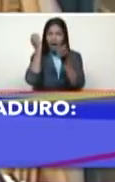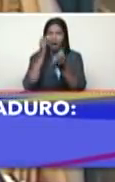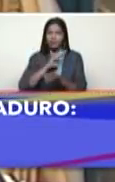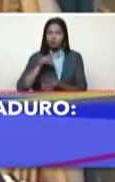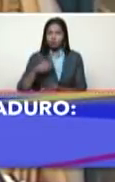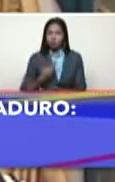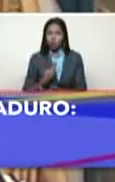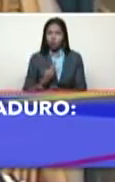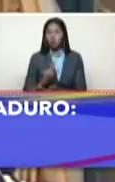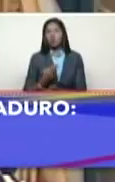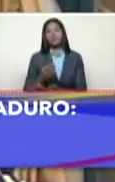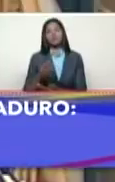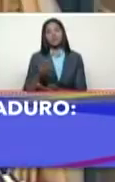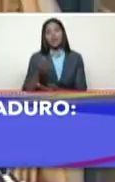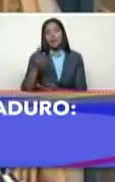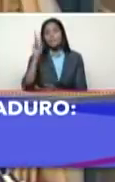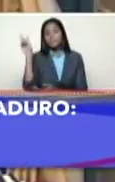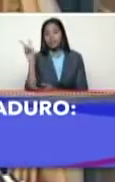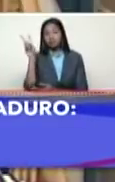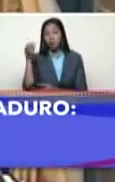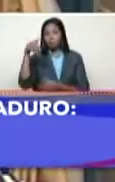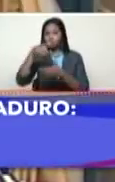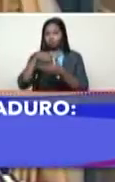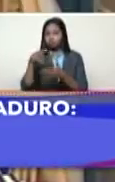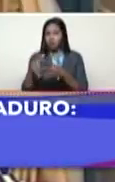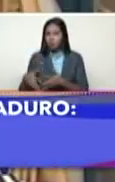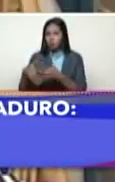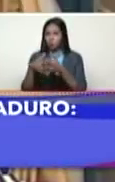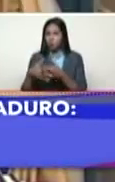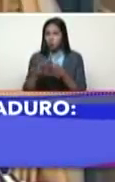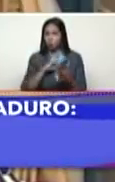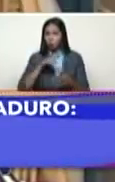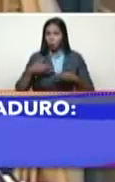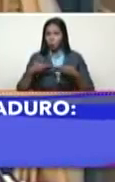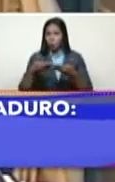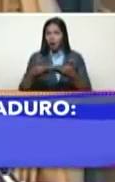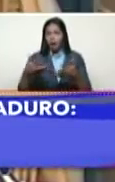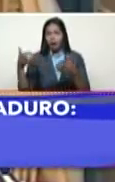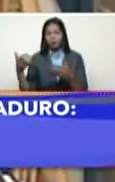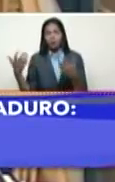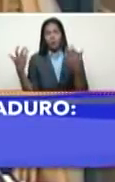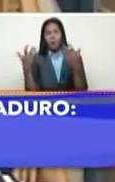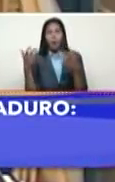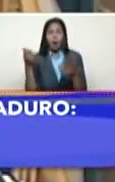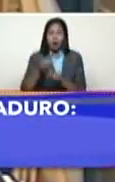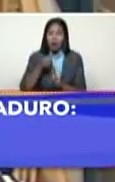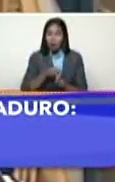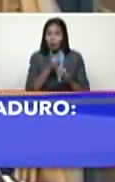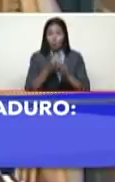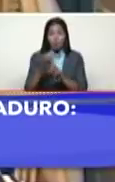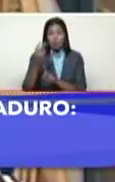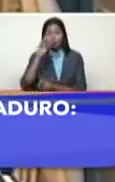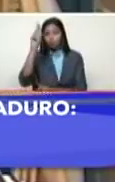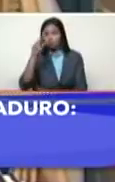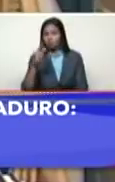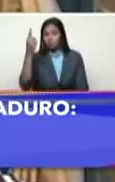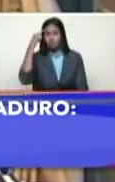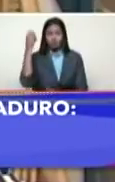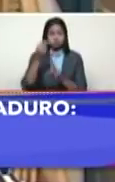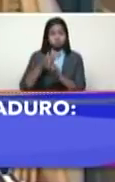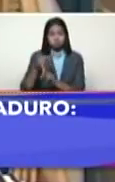de Venezuela en los Estados Unidos. Así que estamos dando una batalla. Todos los días estamos dando una